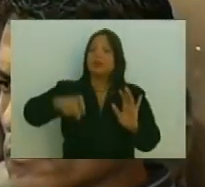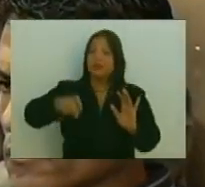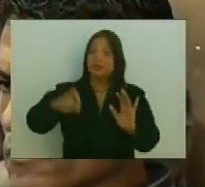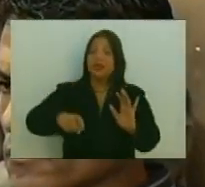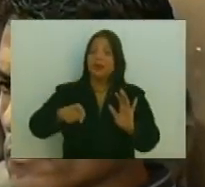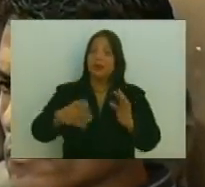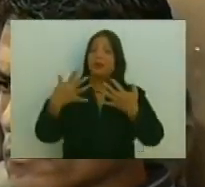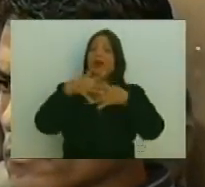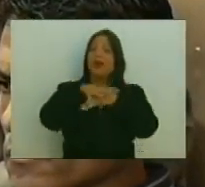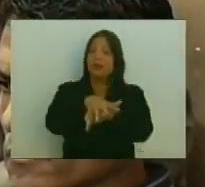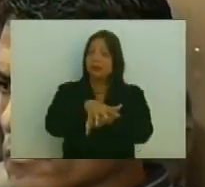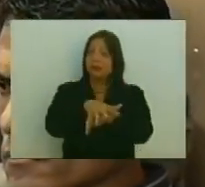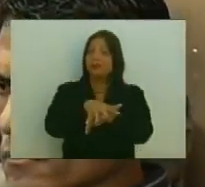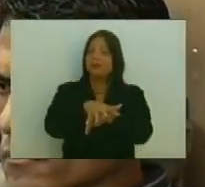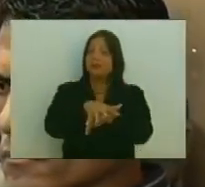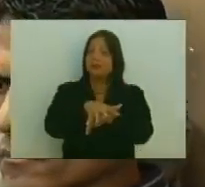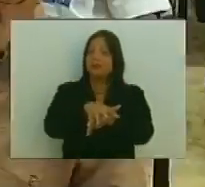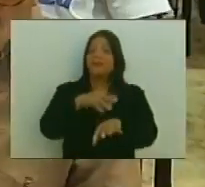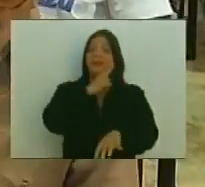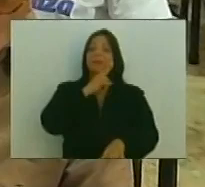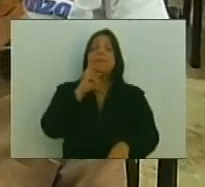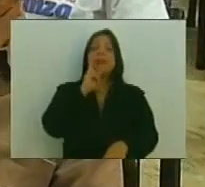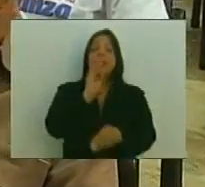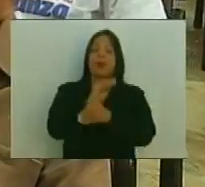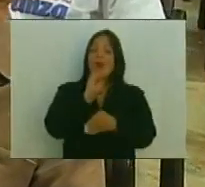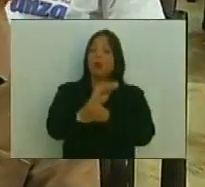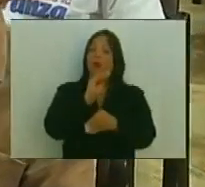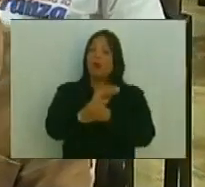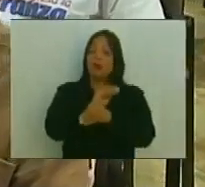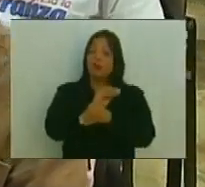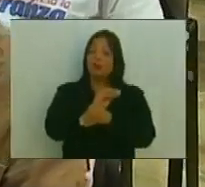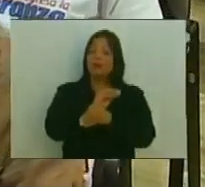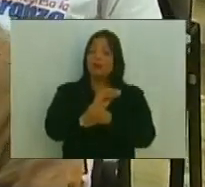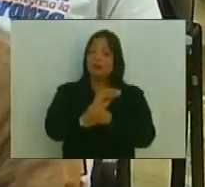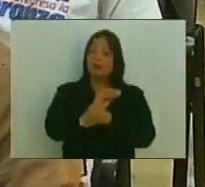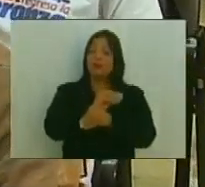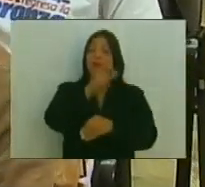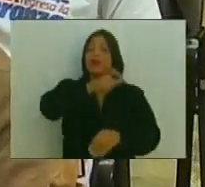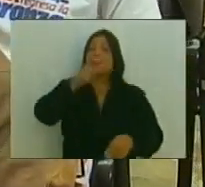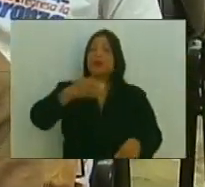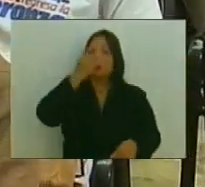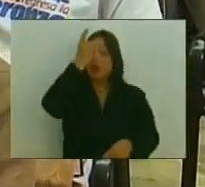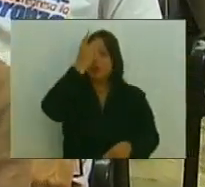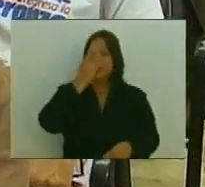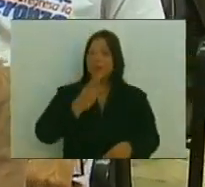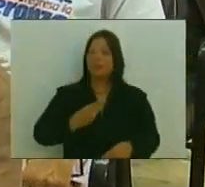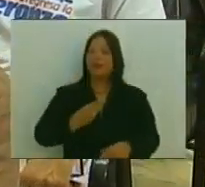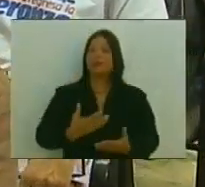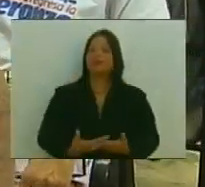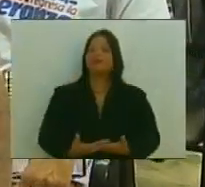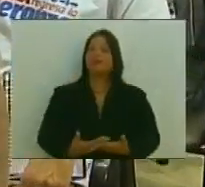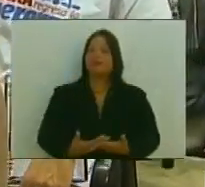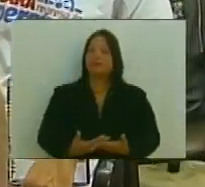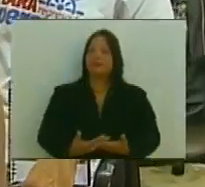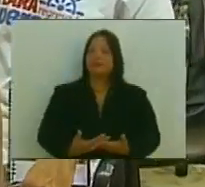la inclusión de las madres cuidadoras, de las personas con discapacidad.